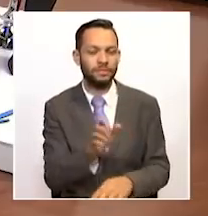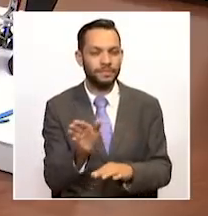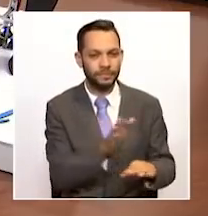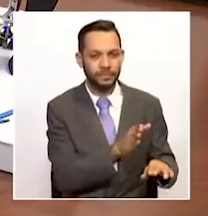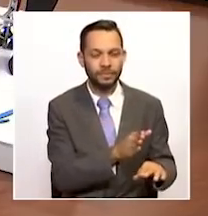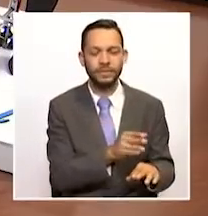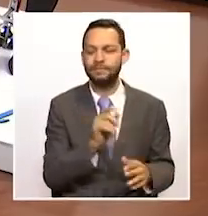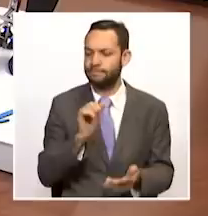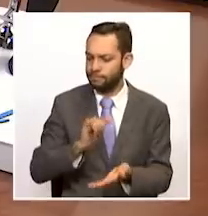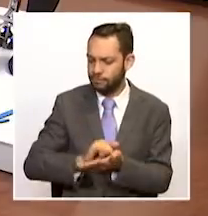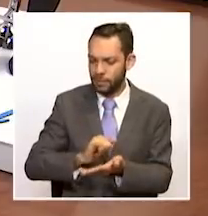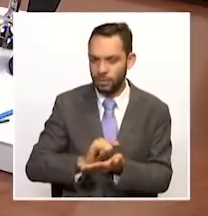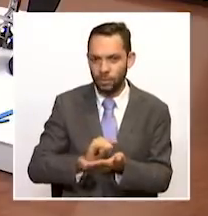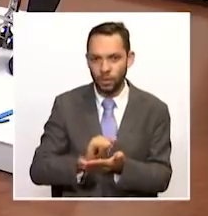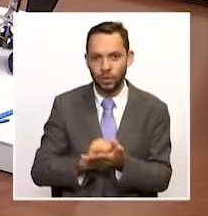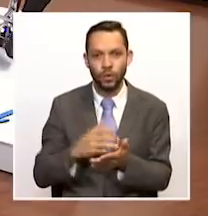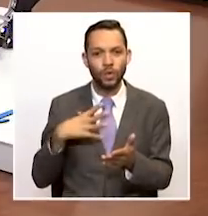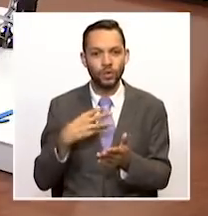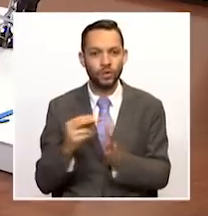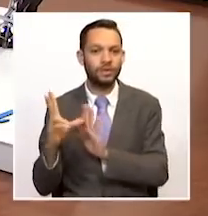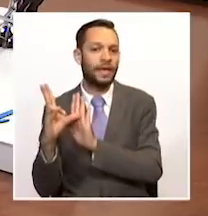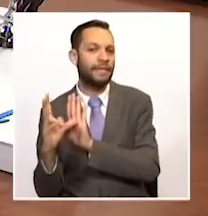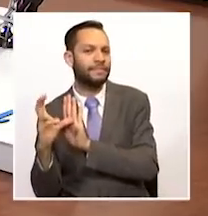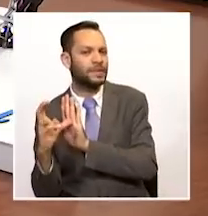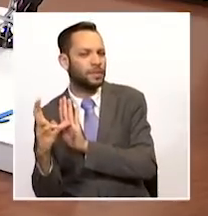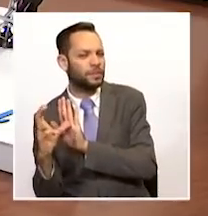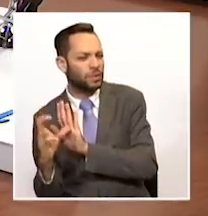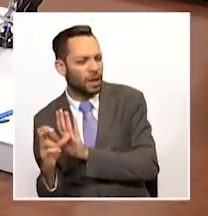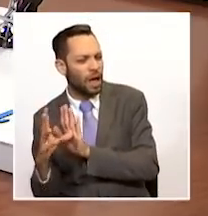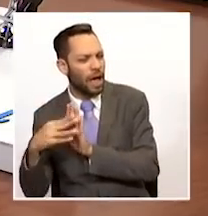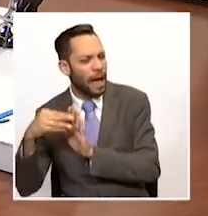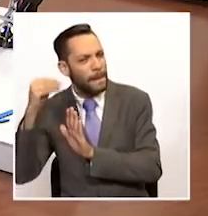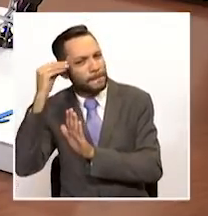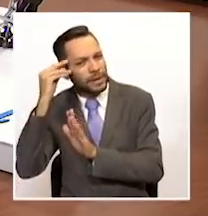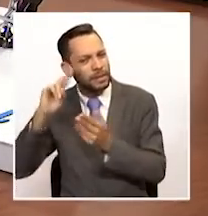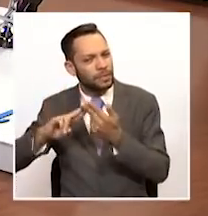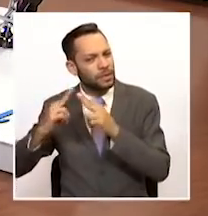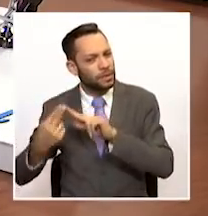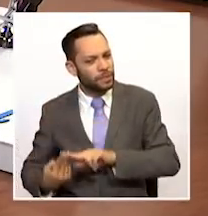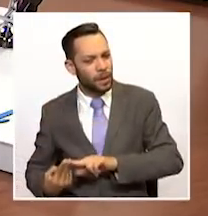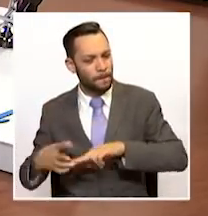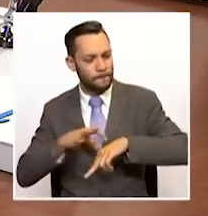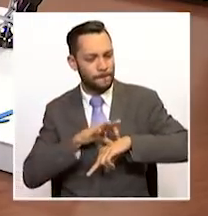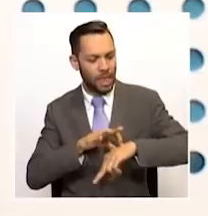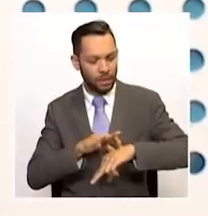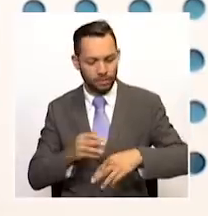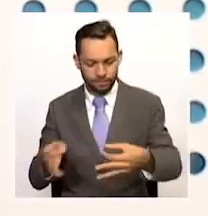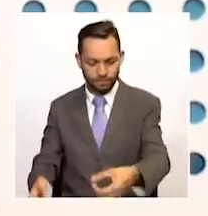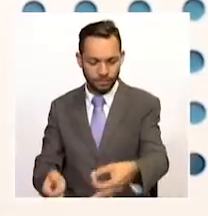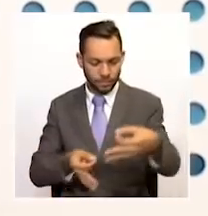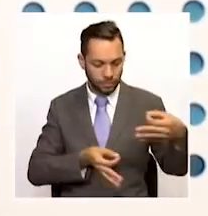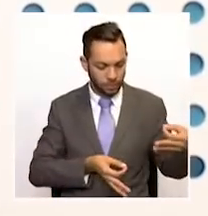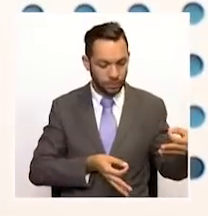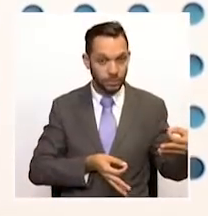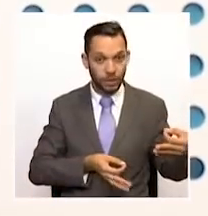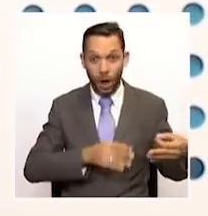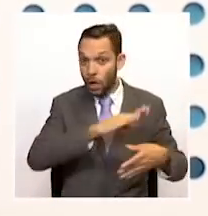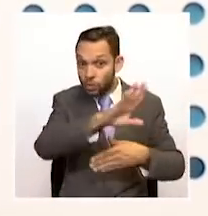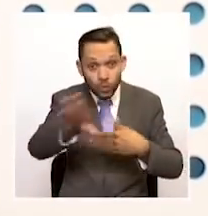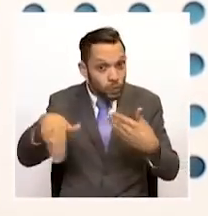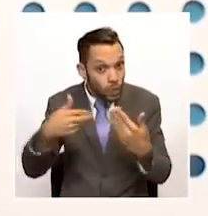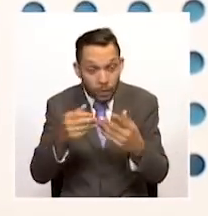teoría en el programa de que es muy importante hacer la interpretación clínica de los resultados no todo el mundo